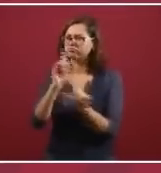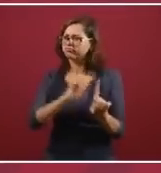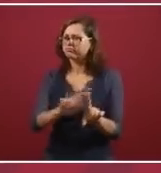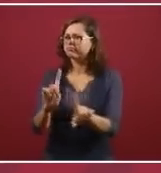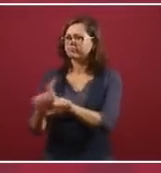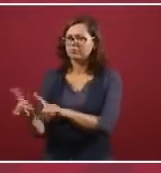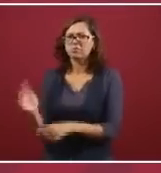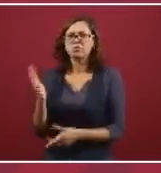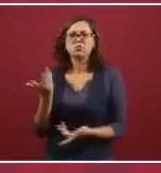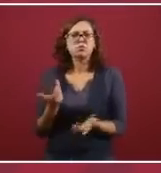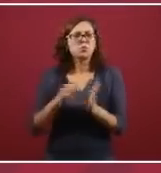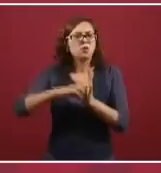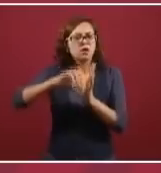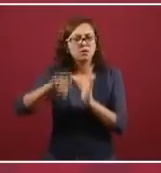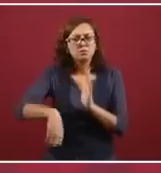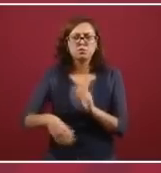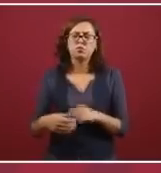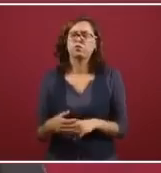bajarle